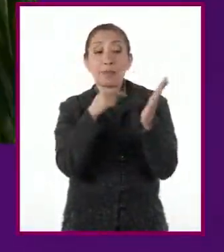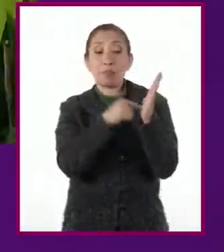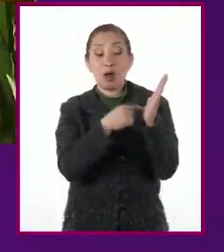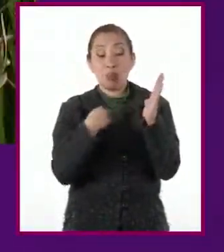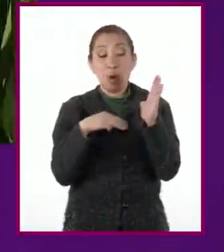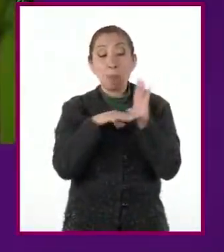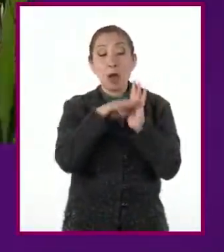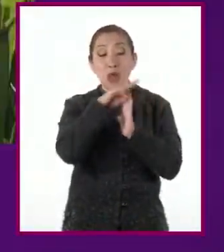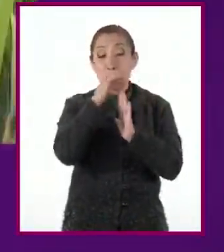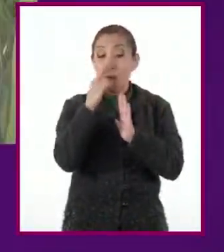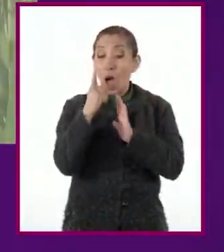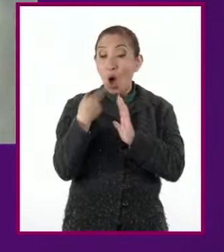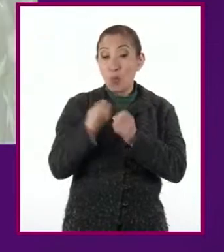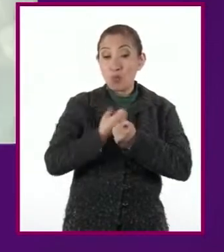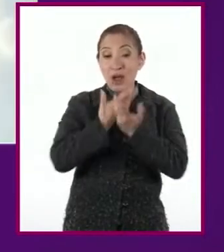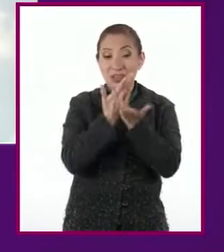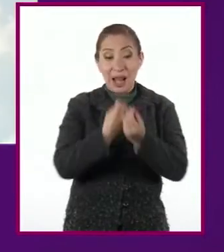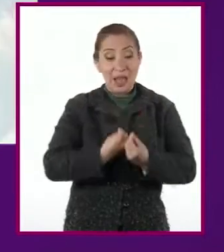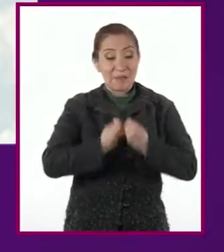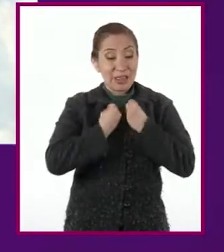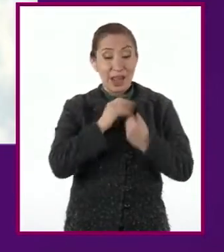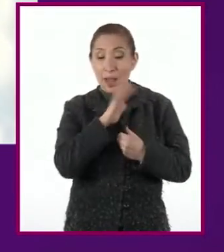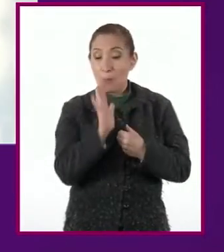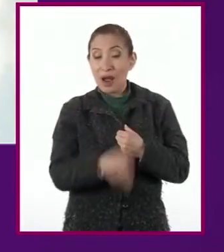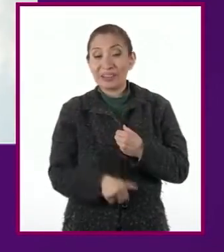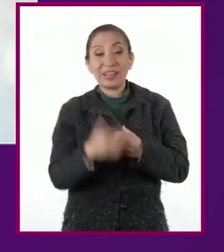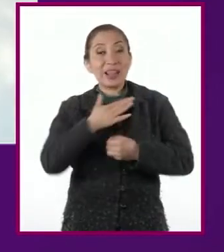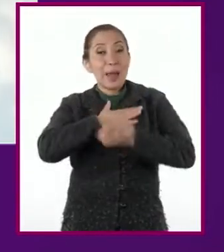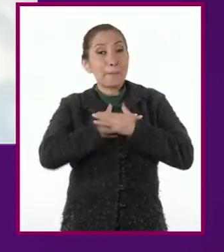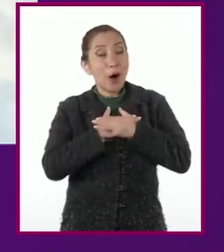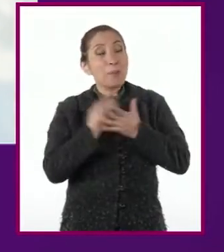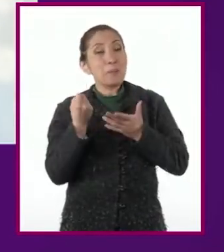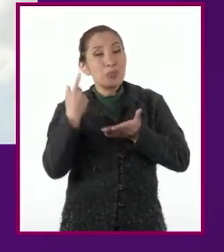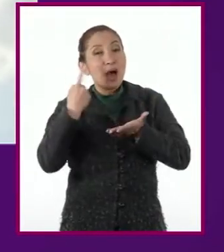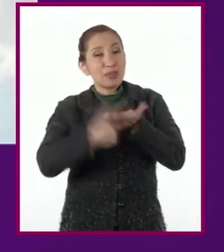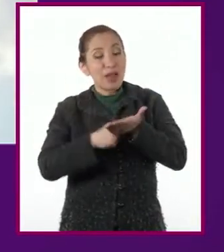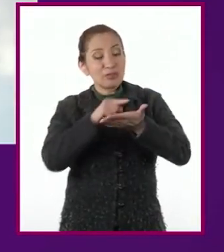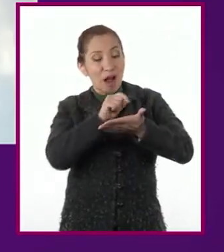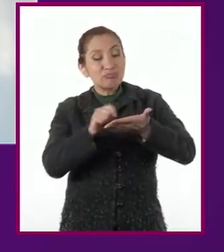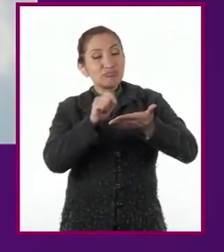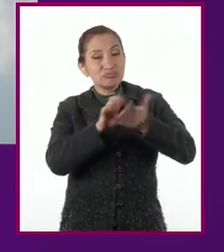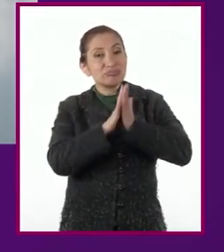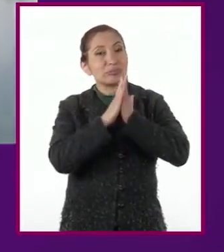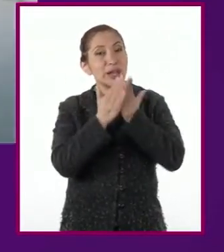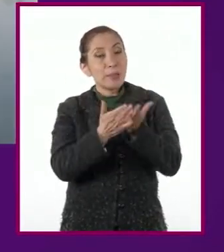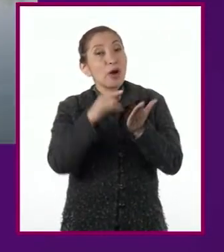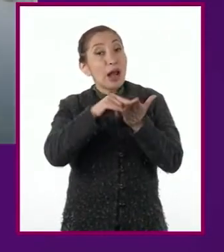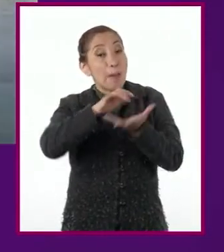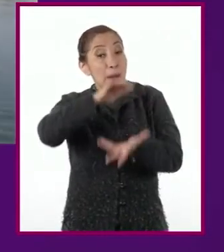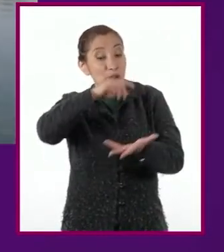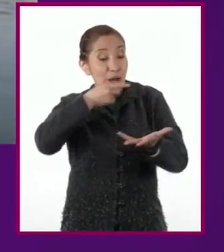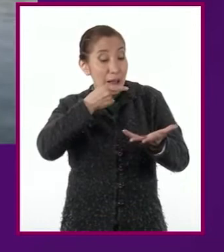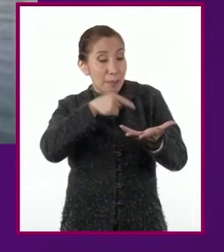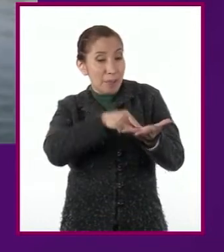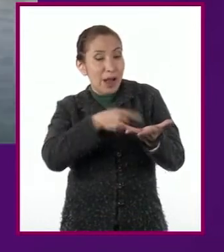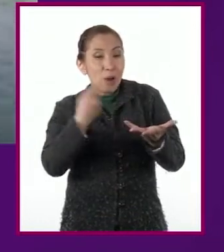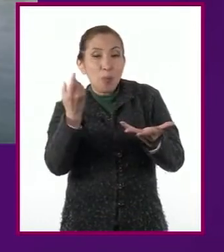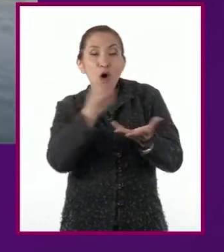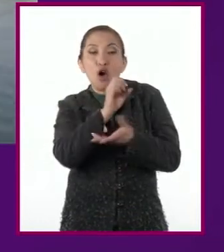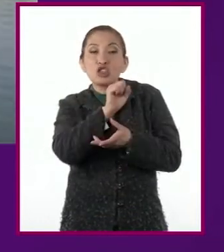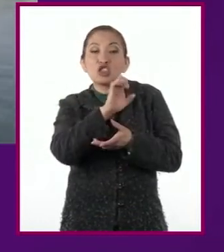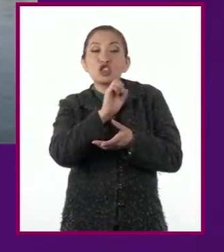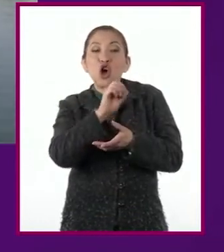su madurez poética. La vida, la muerte y el amor son los ejes centrales del libro, que en su mayoría está compuesto